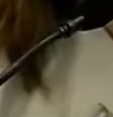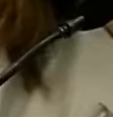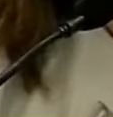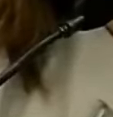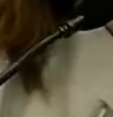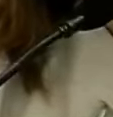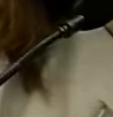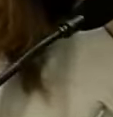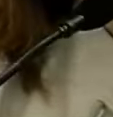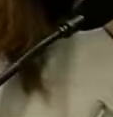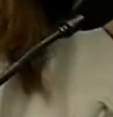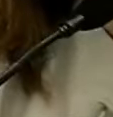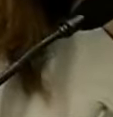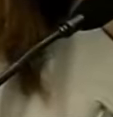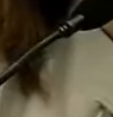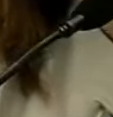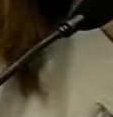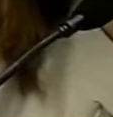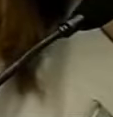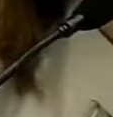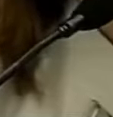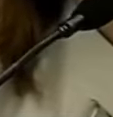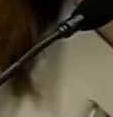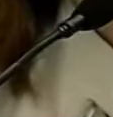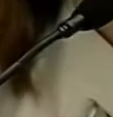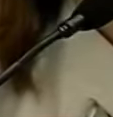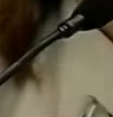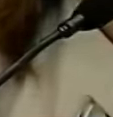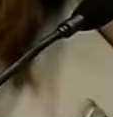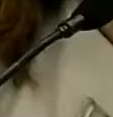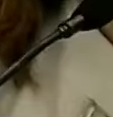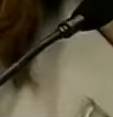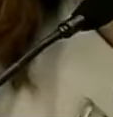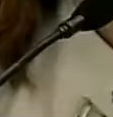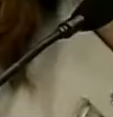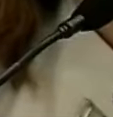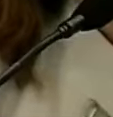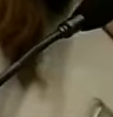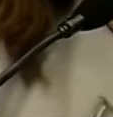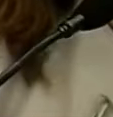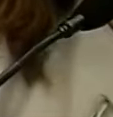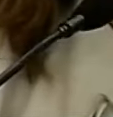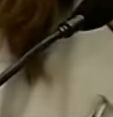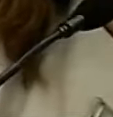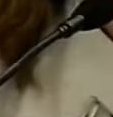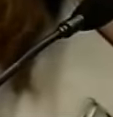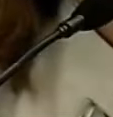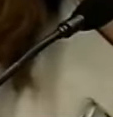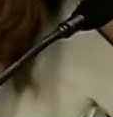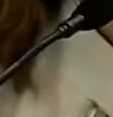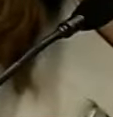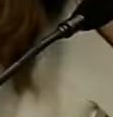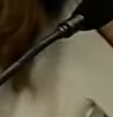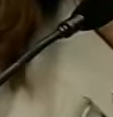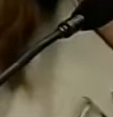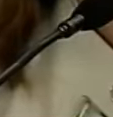federales. El sábado, en la cárcel de Ezeiza, se hizo un control con aparatos que tiene la Prefectura